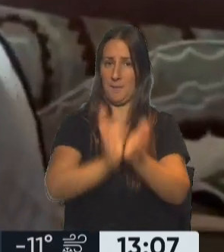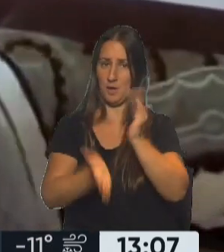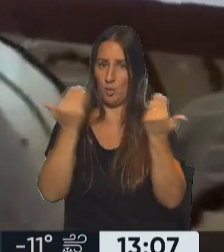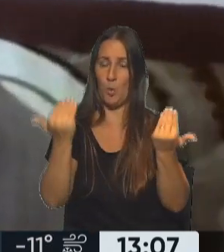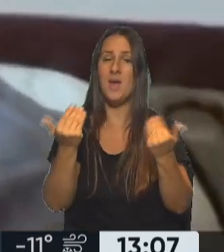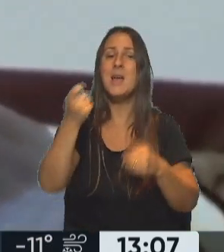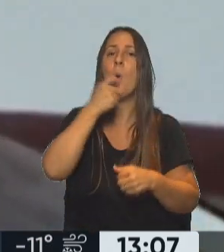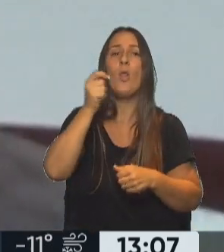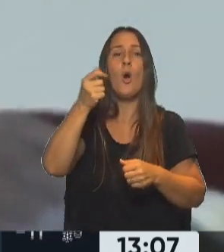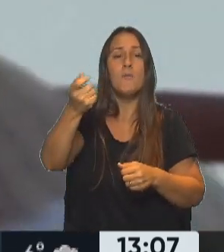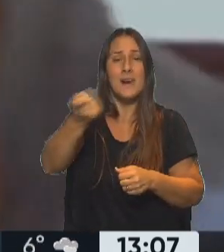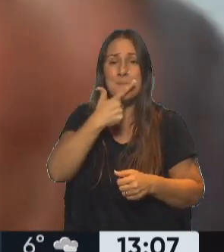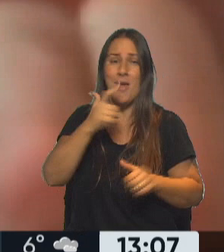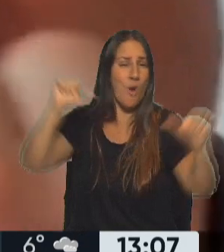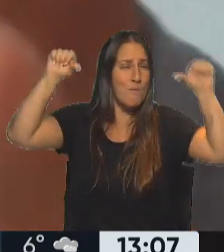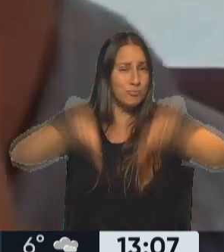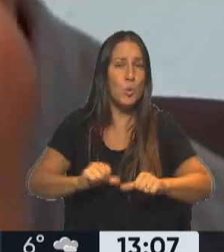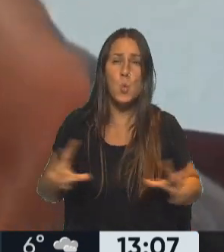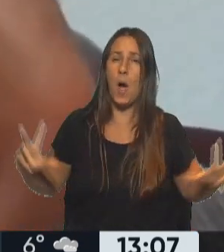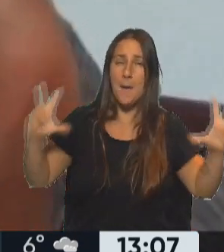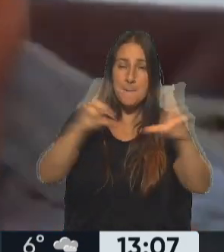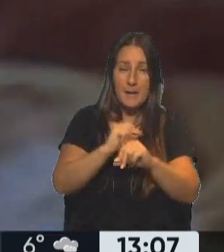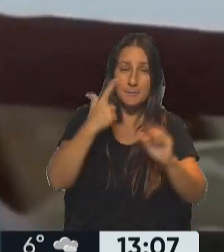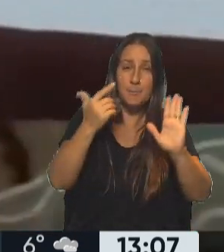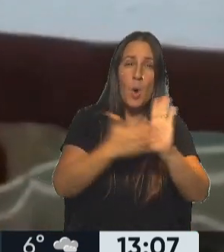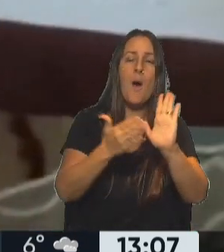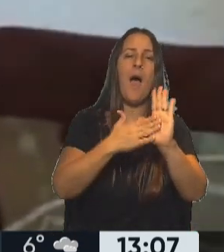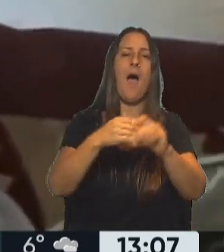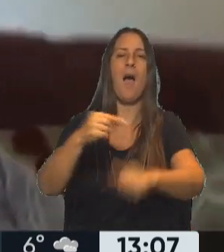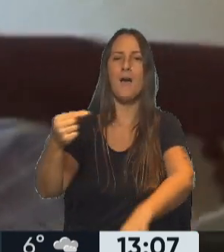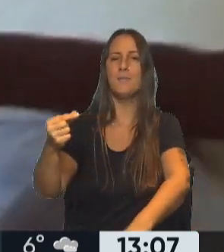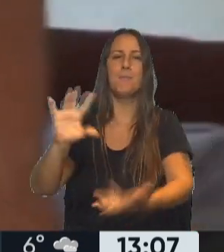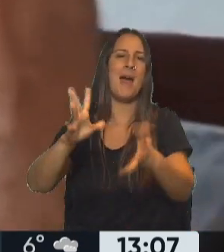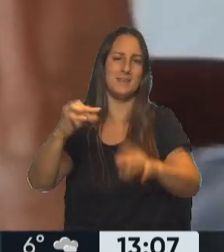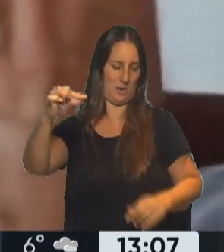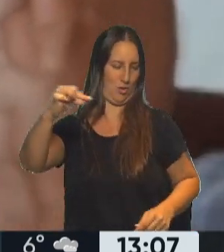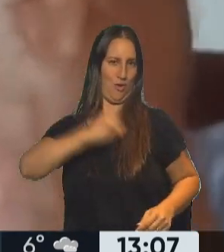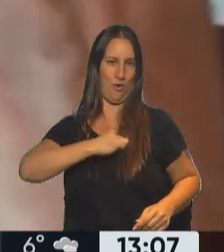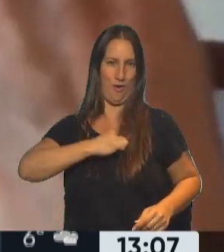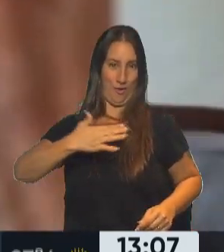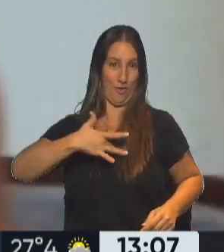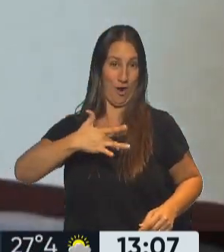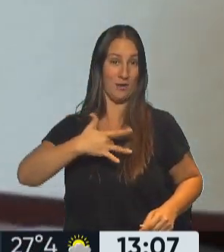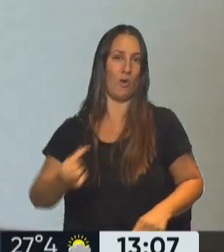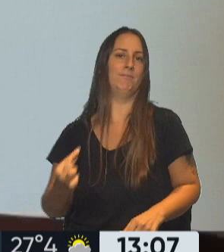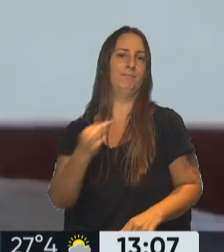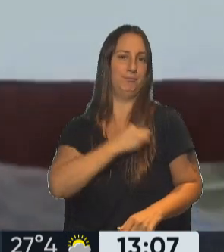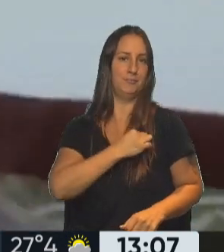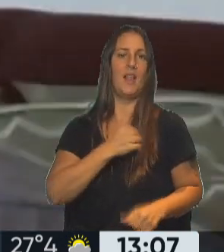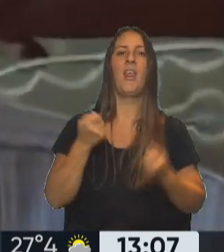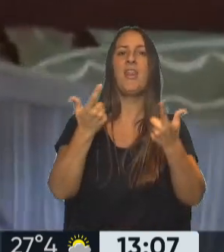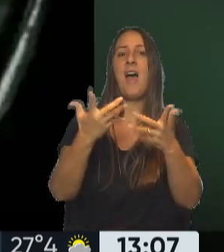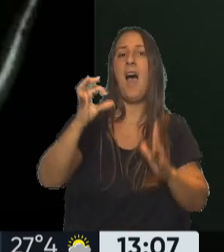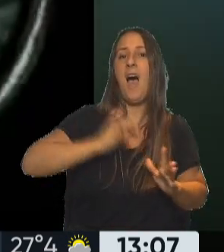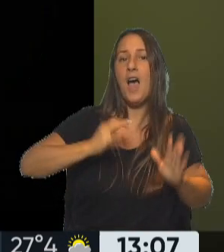opción farmacológica, incluso hay dispositivos implantables que son parecidos a un marcapasos que le otorgan muchos años más de calidad de